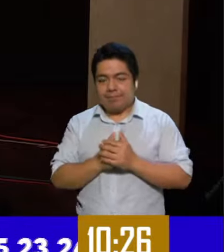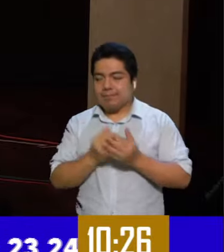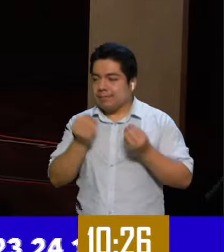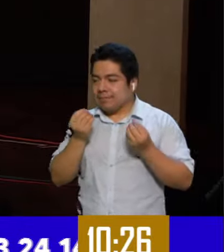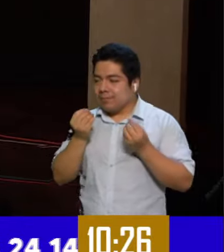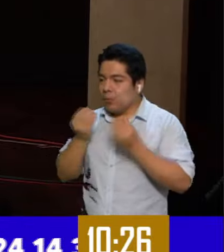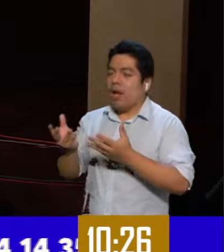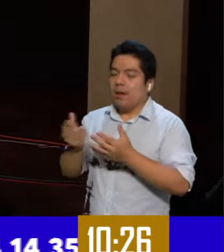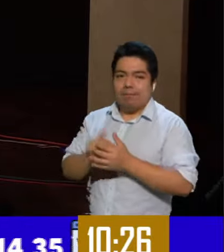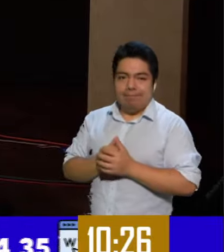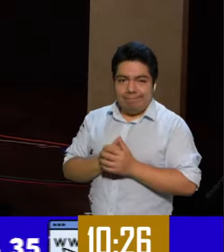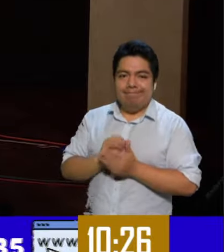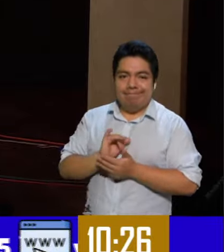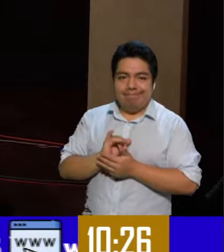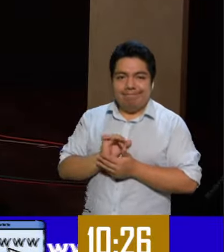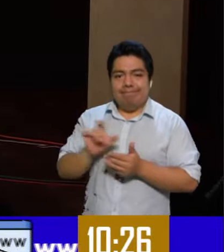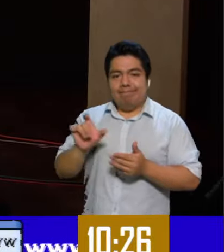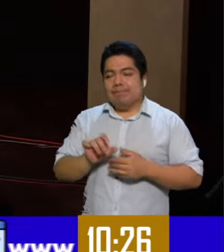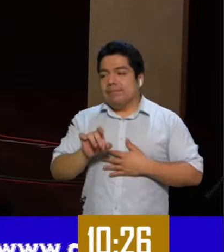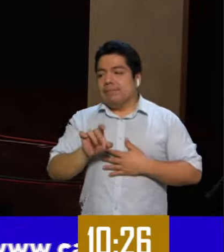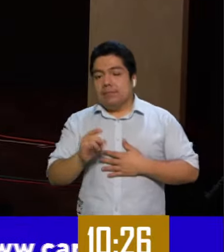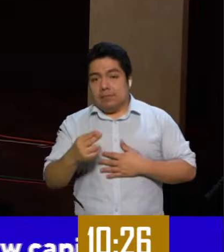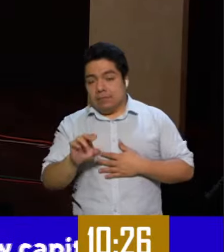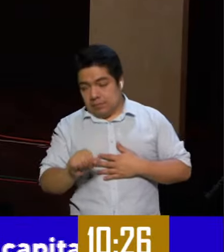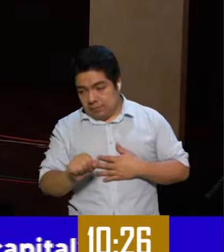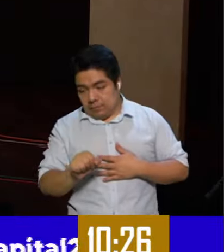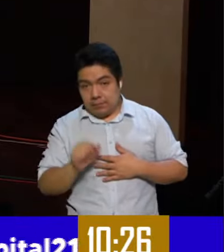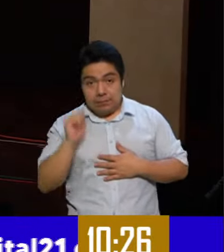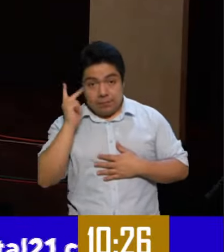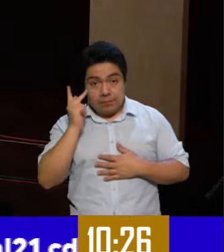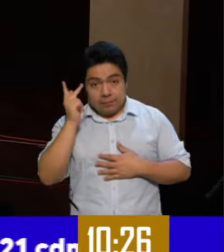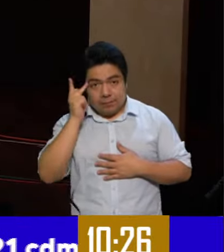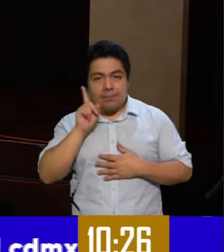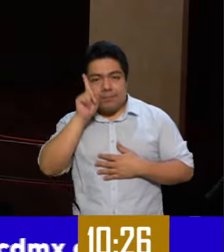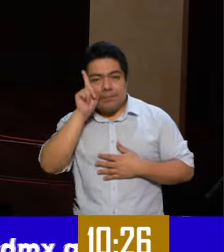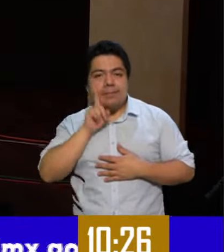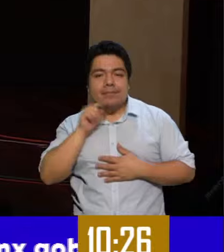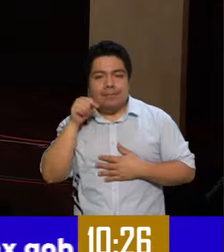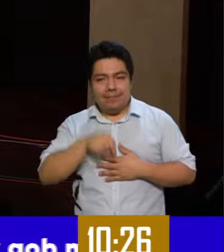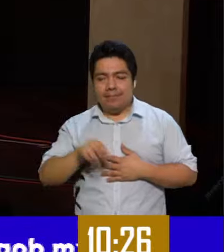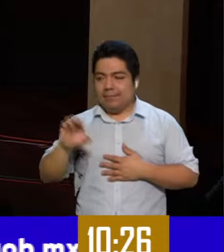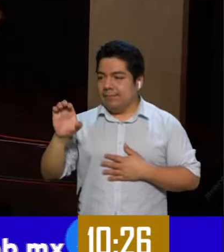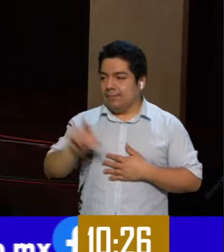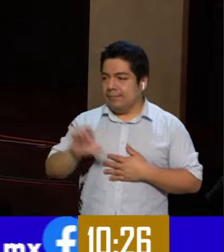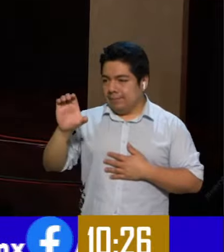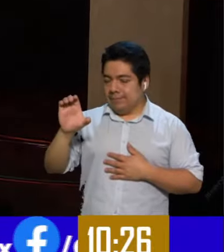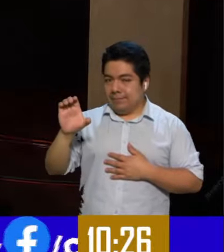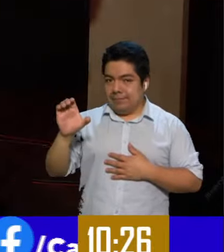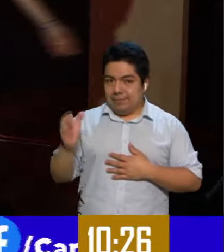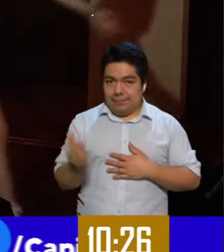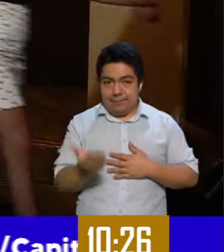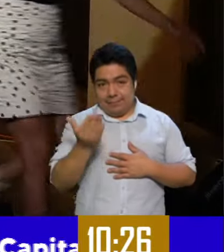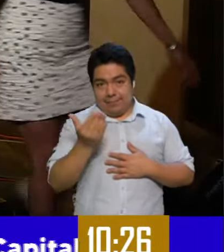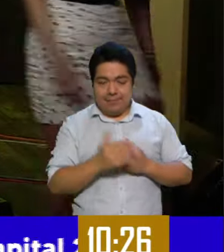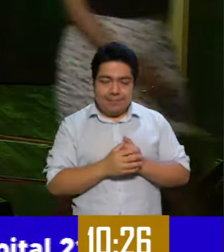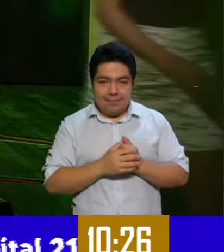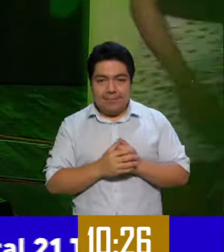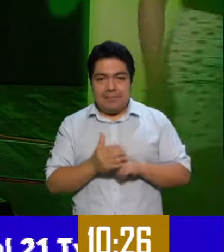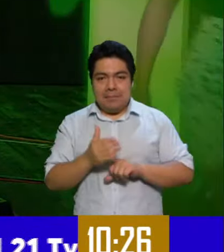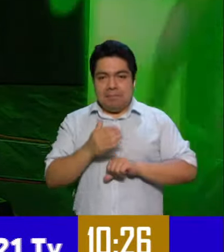dedico. Perfecto, Shanique Hughes con Princesa Rebelde. Capital por cual venga, Shanique. Gracias. Gracias.